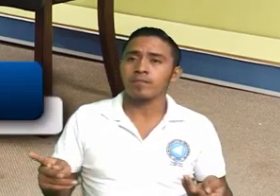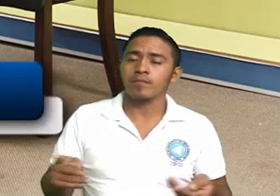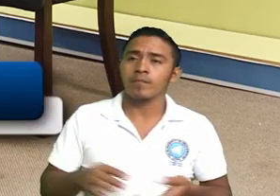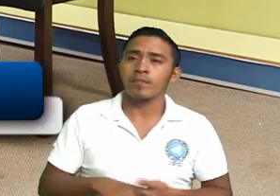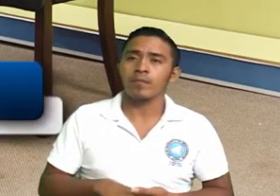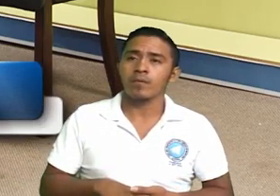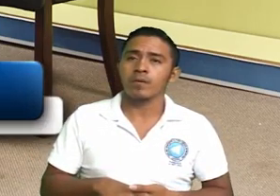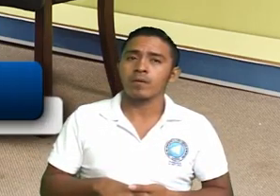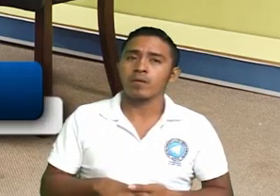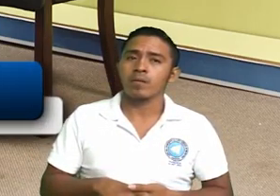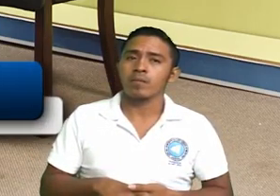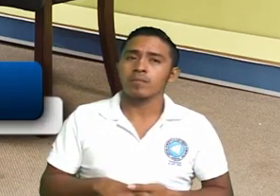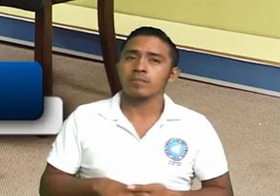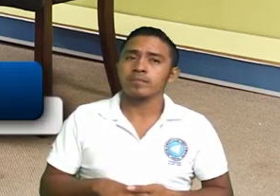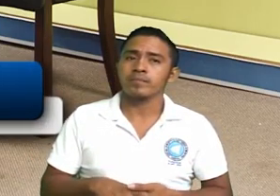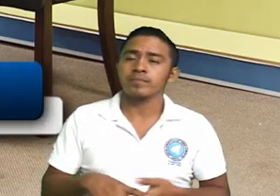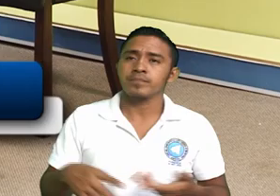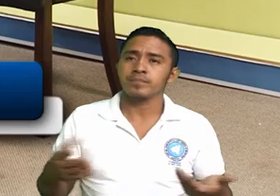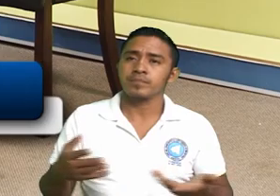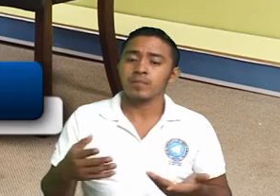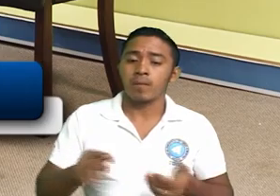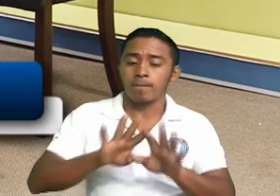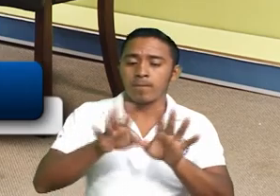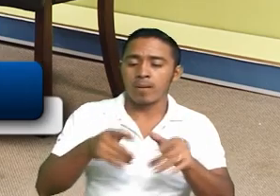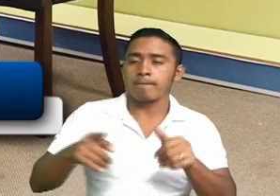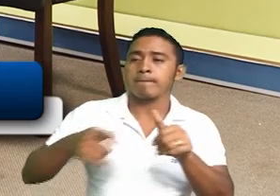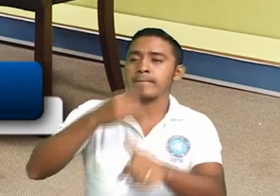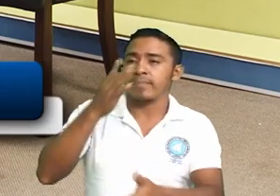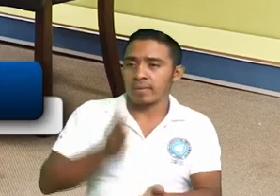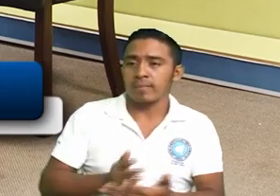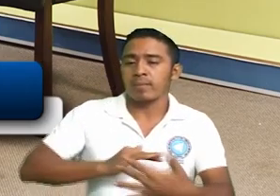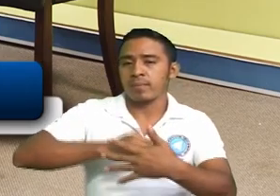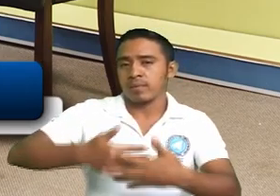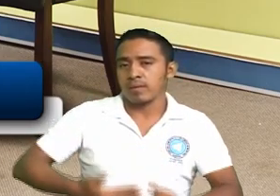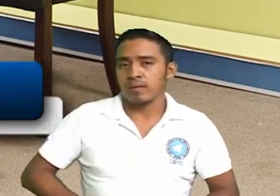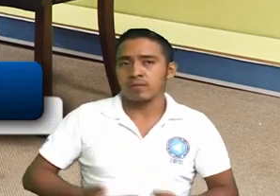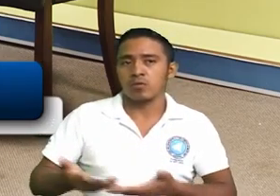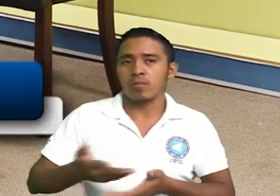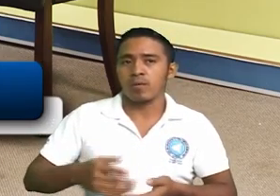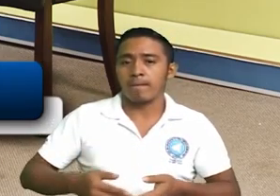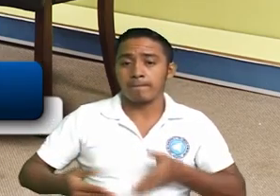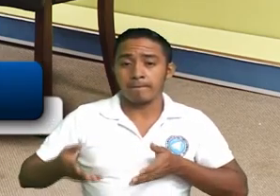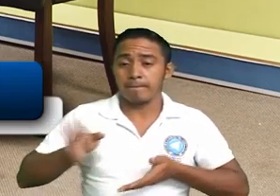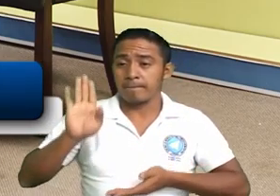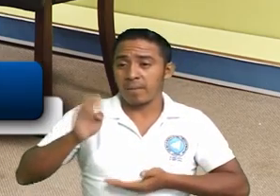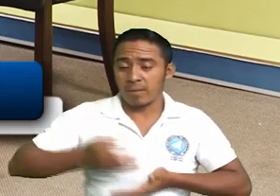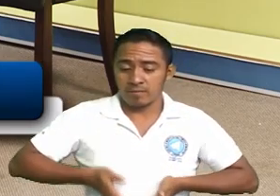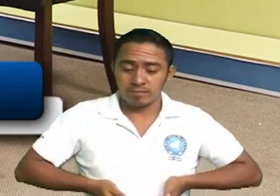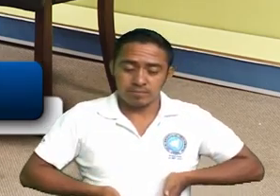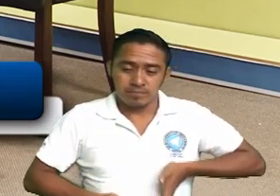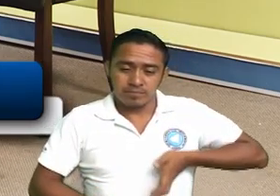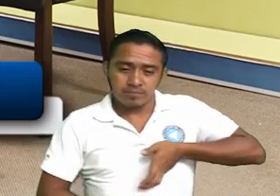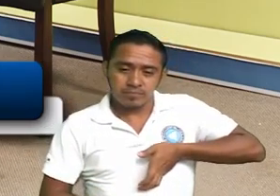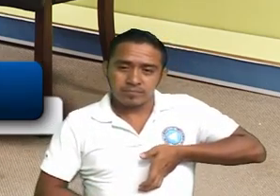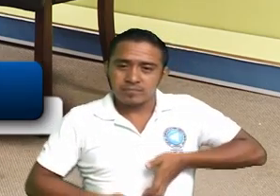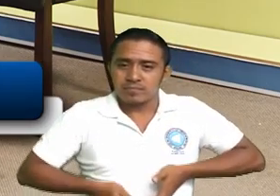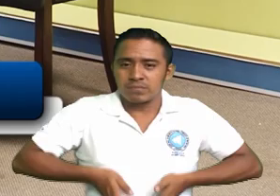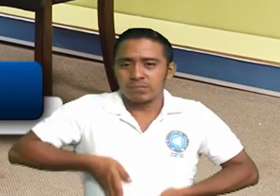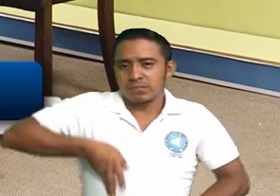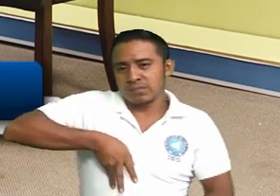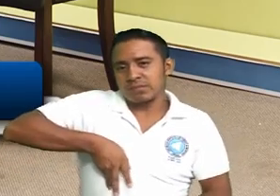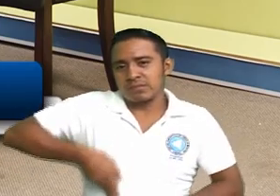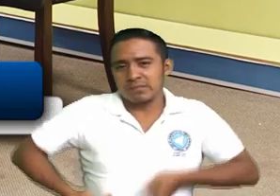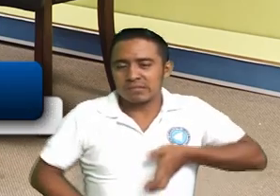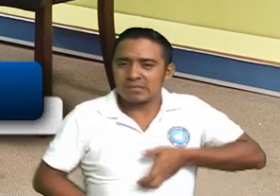nuestra glándula mamaria se desarrolla normalmente. Es decir, toda madre está en capacidad de poder brindar lo que es la lactancia